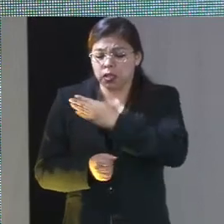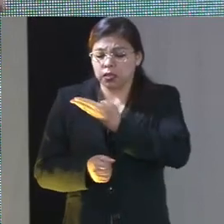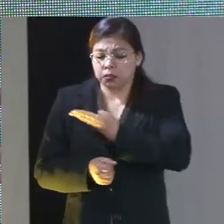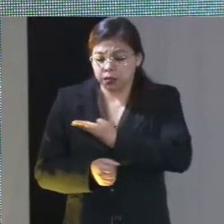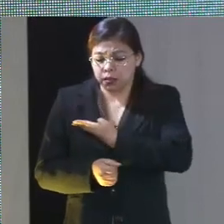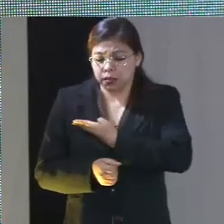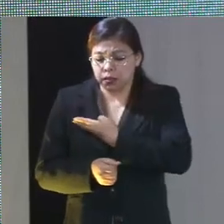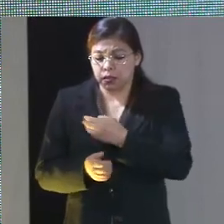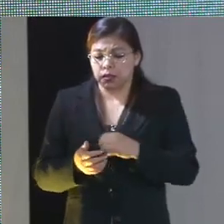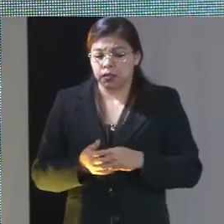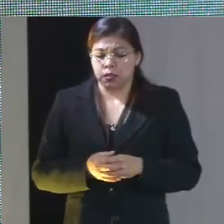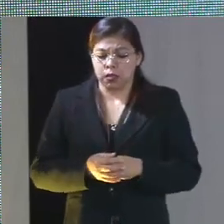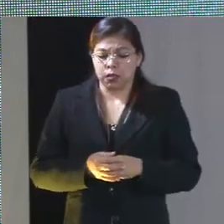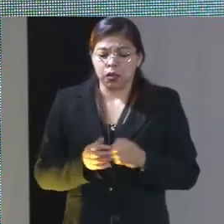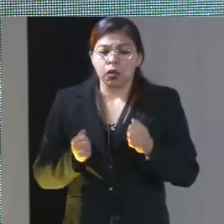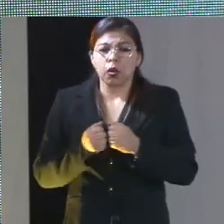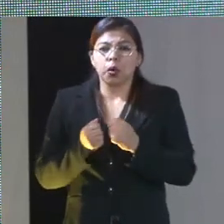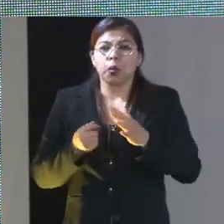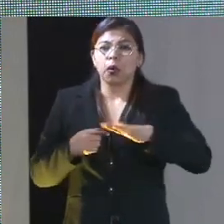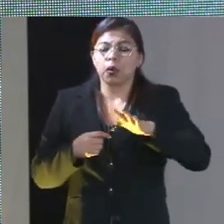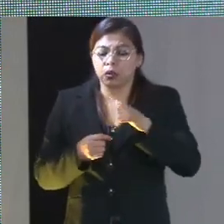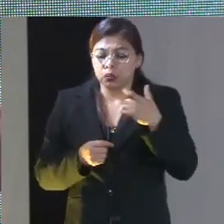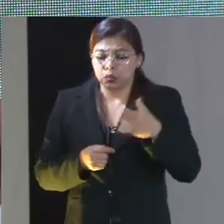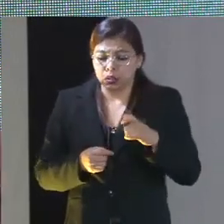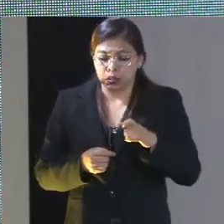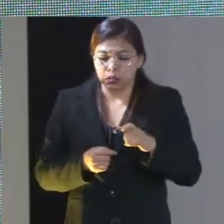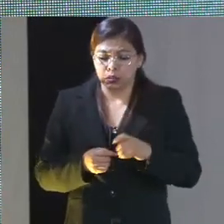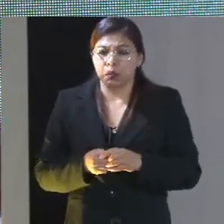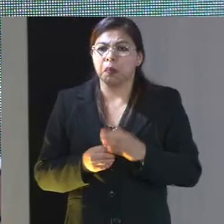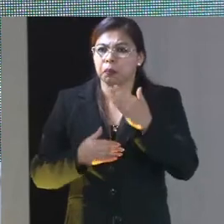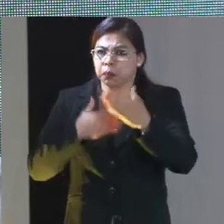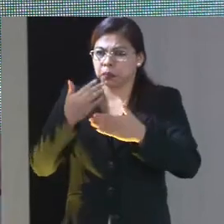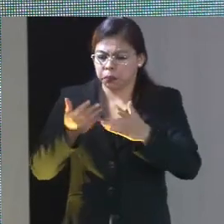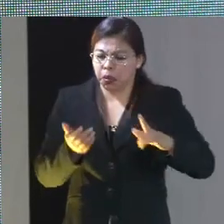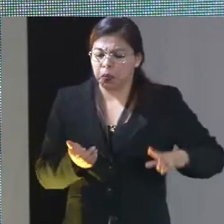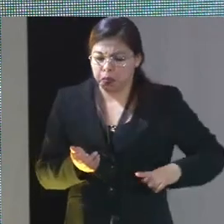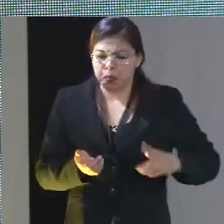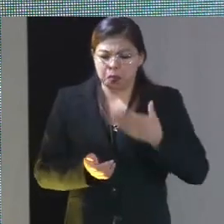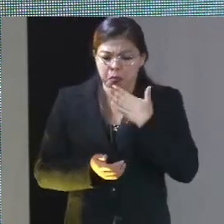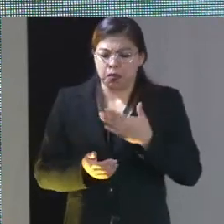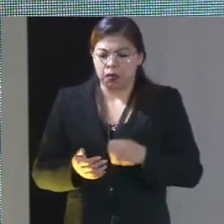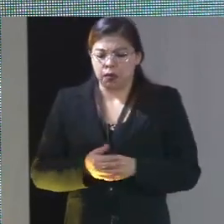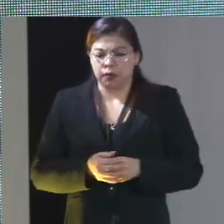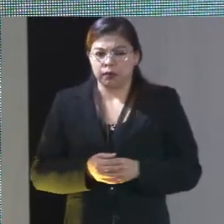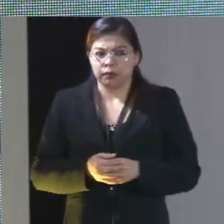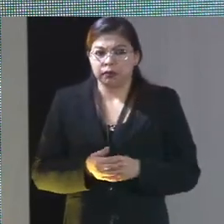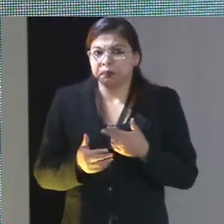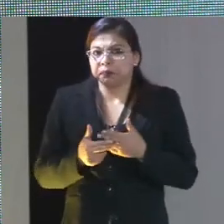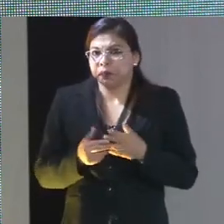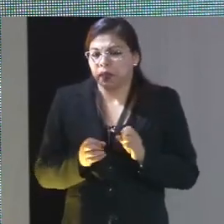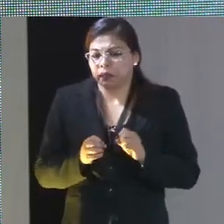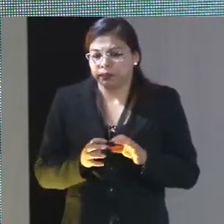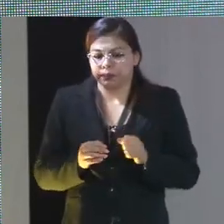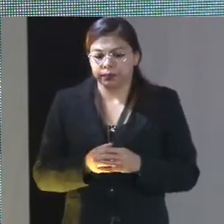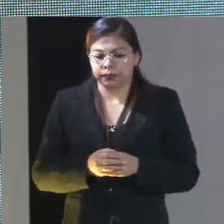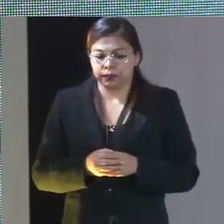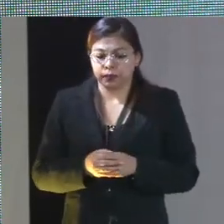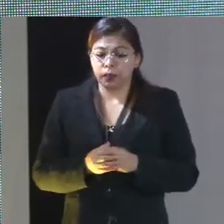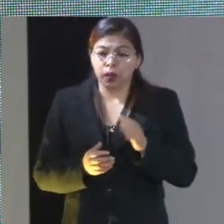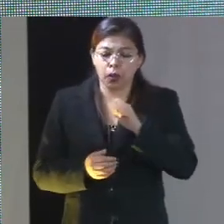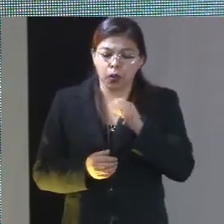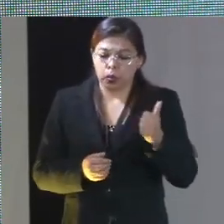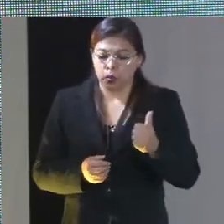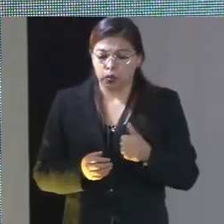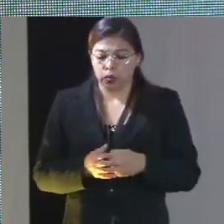dejó la Nueva España como un territorio rico y próspero. Hasta ahí, Abascal.